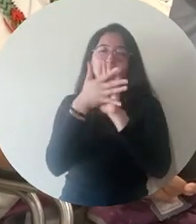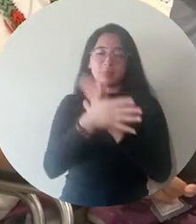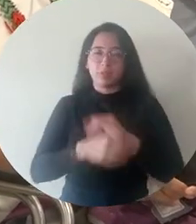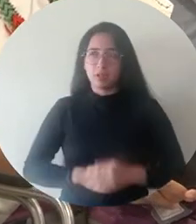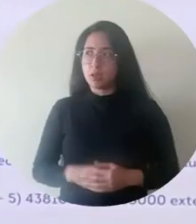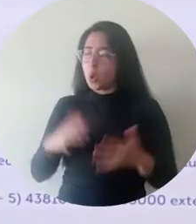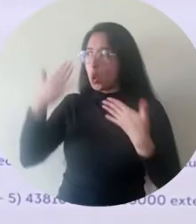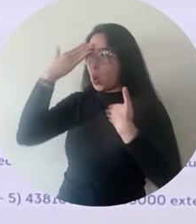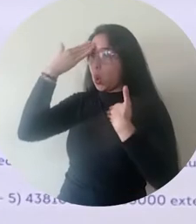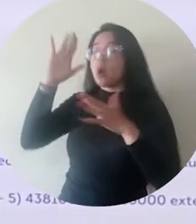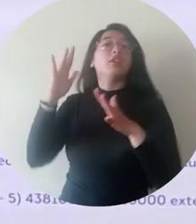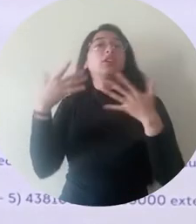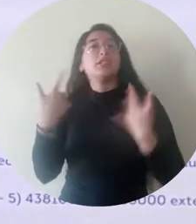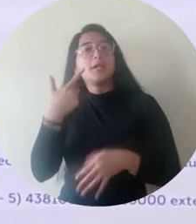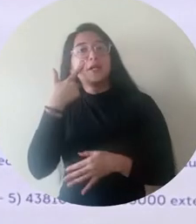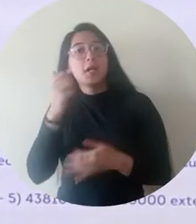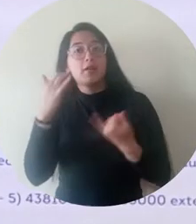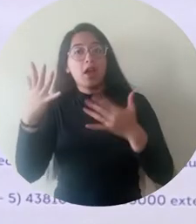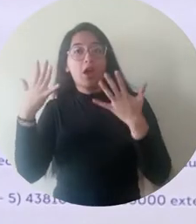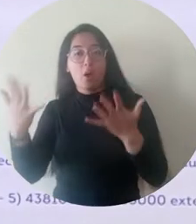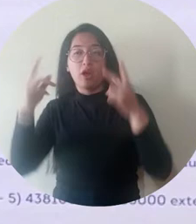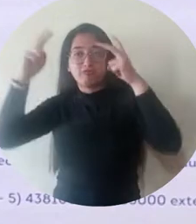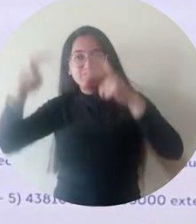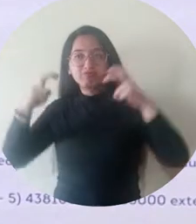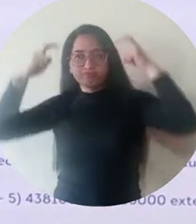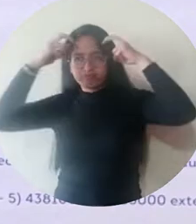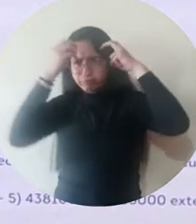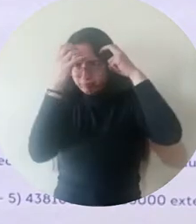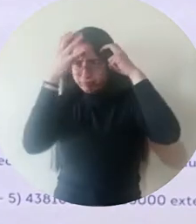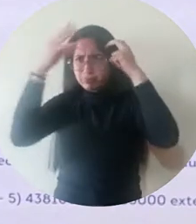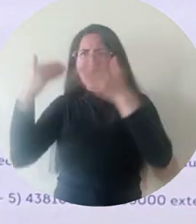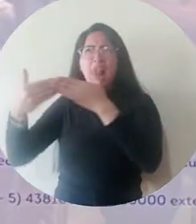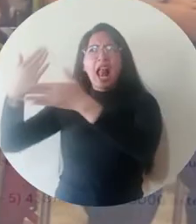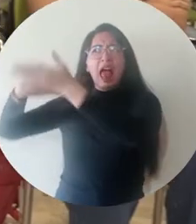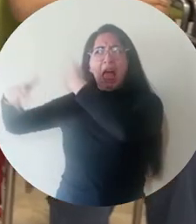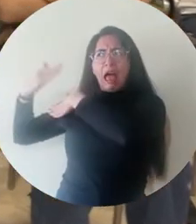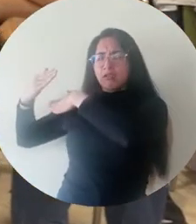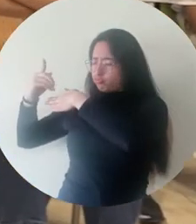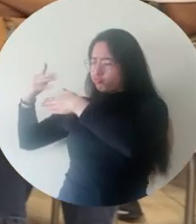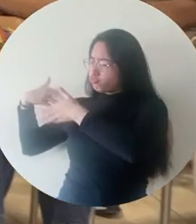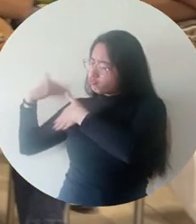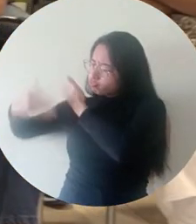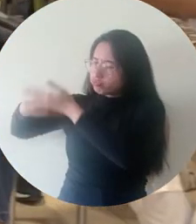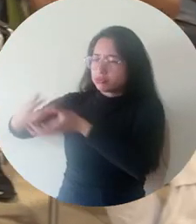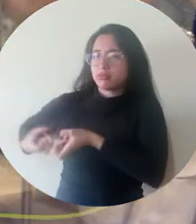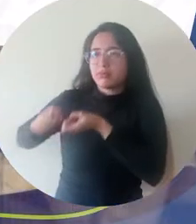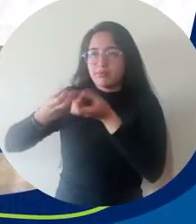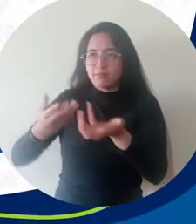nuestros ancestros, estos saberes ancestrales que han quedado resguardados.